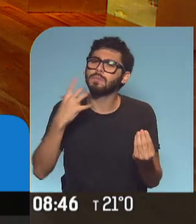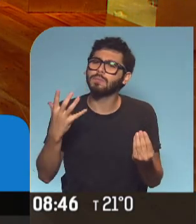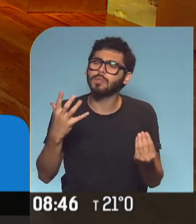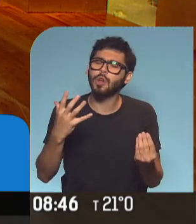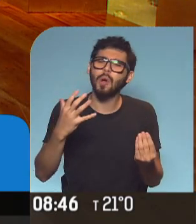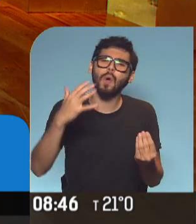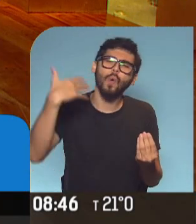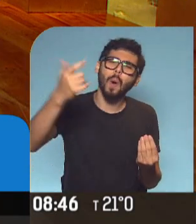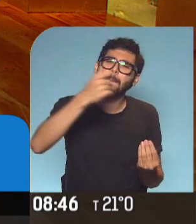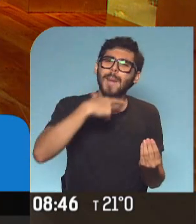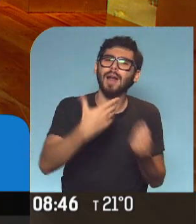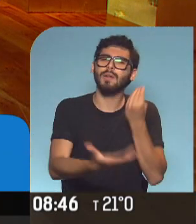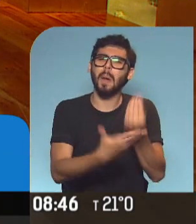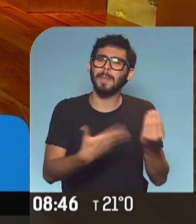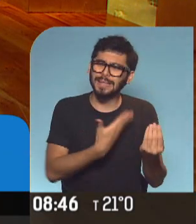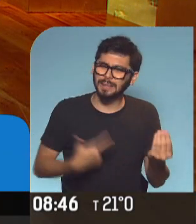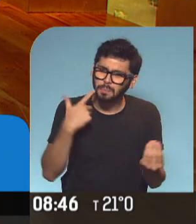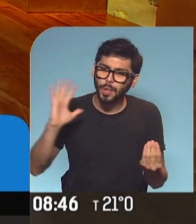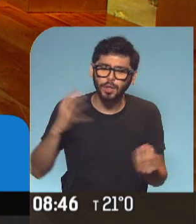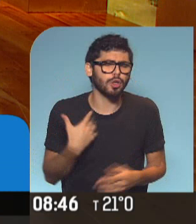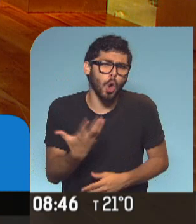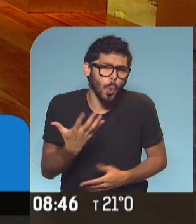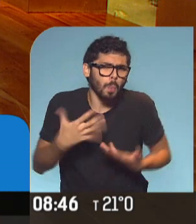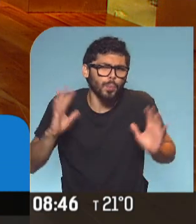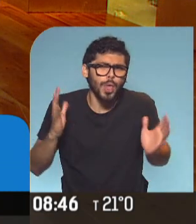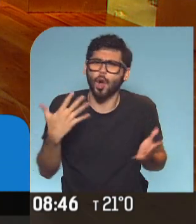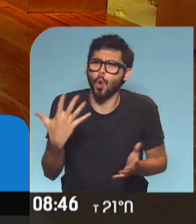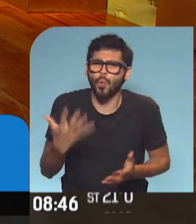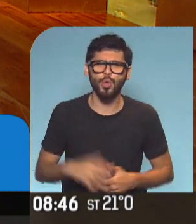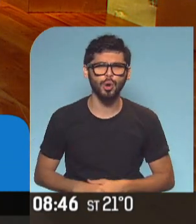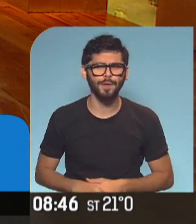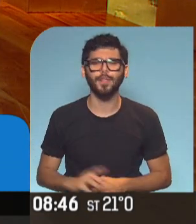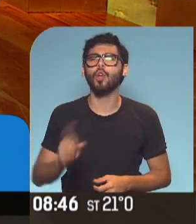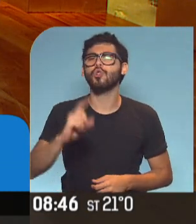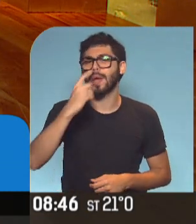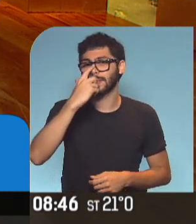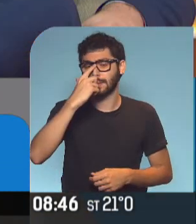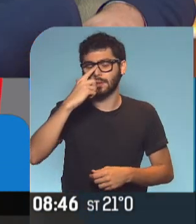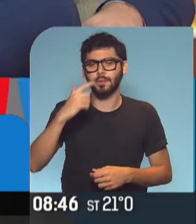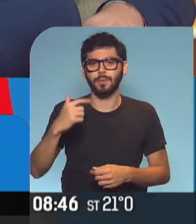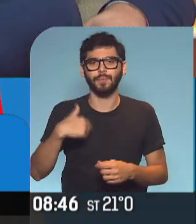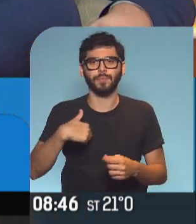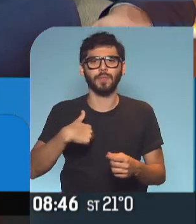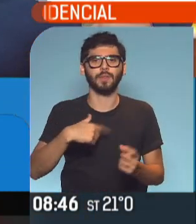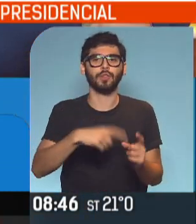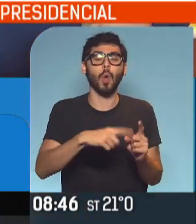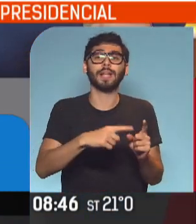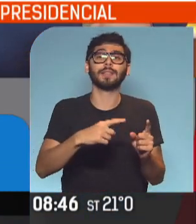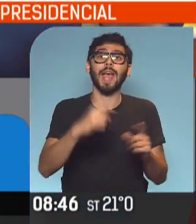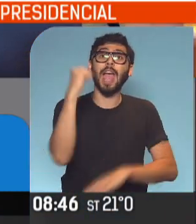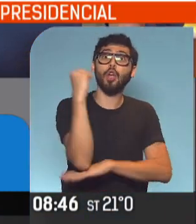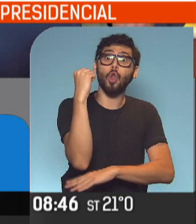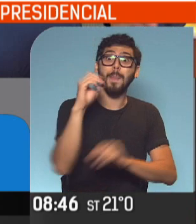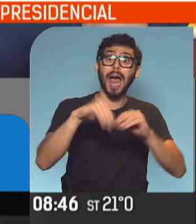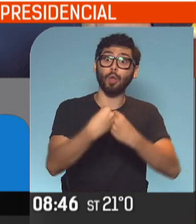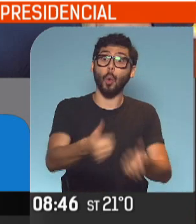un macri candidato a presidente existe como yo que existe no lo digo porque tenga resultados económicos y sociales bueno para mostrar si